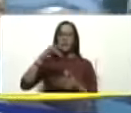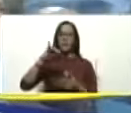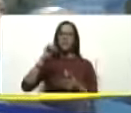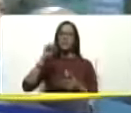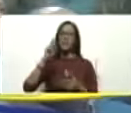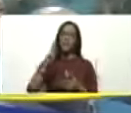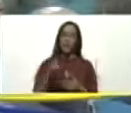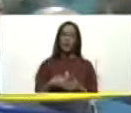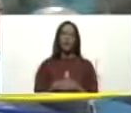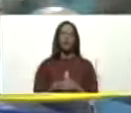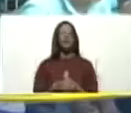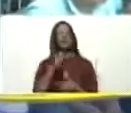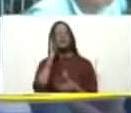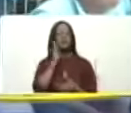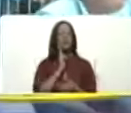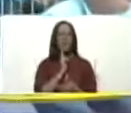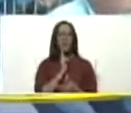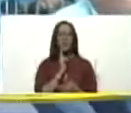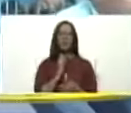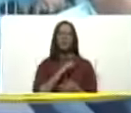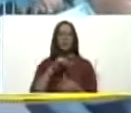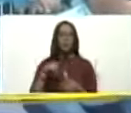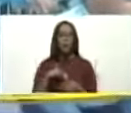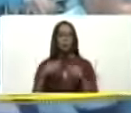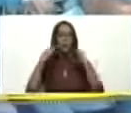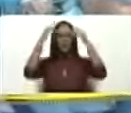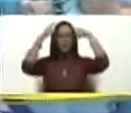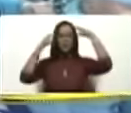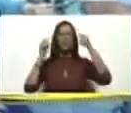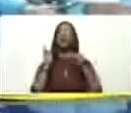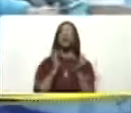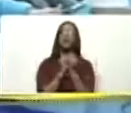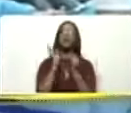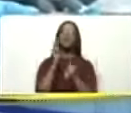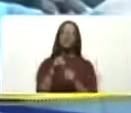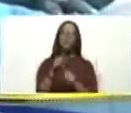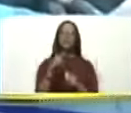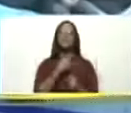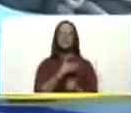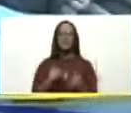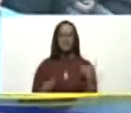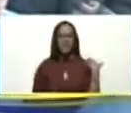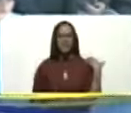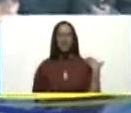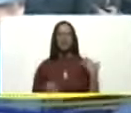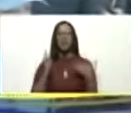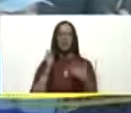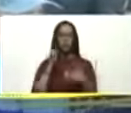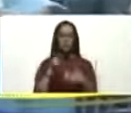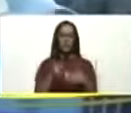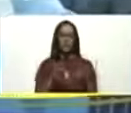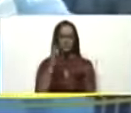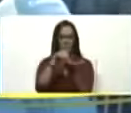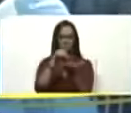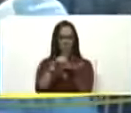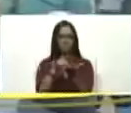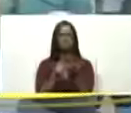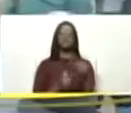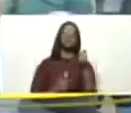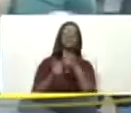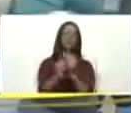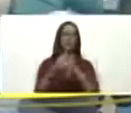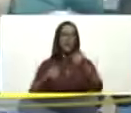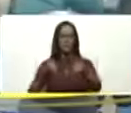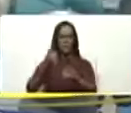del libertador Simón Bolívar, nuestro comandante Chávez, y con usted, presidente, que se ha puesto al frente de este barco, de este